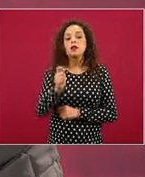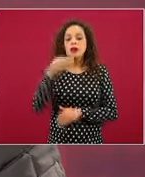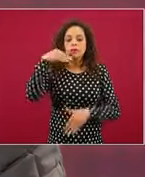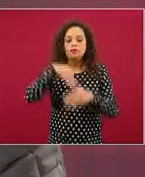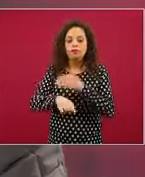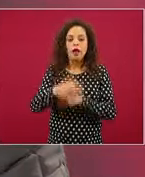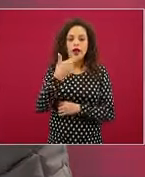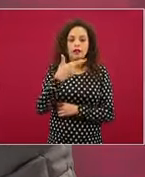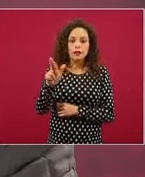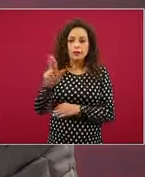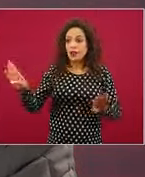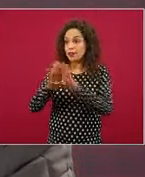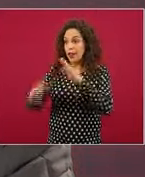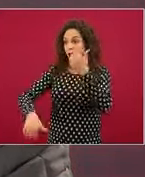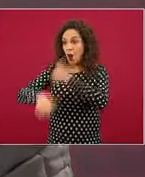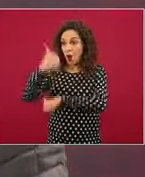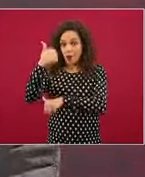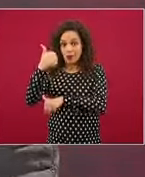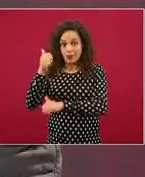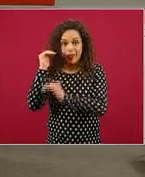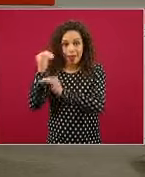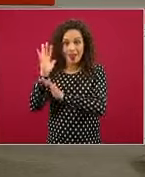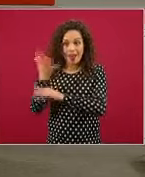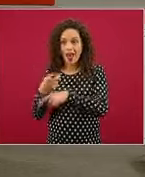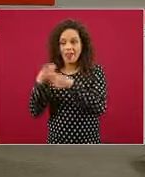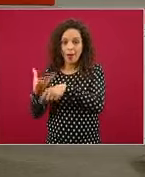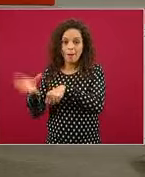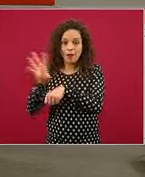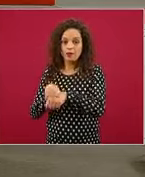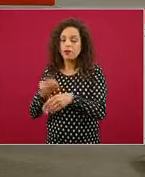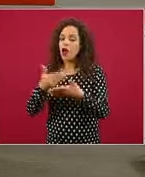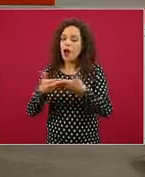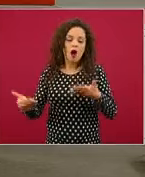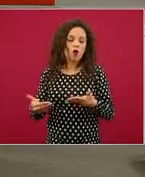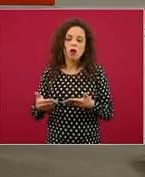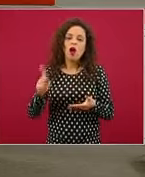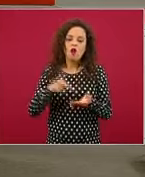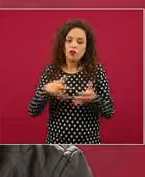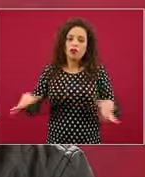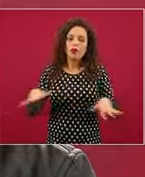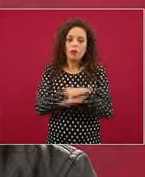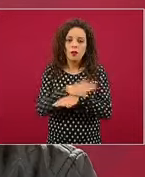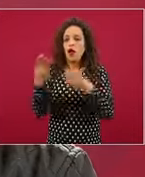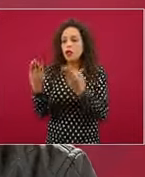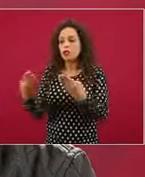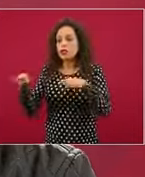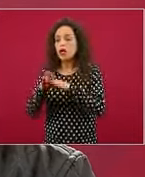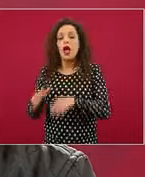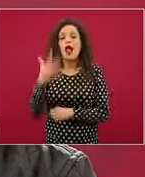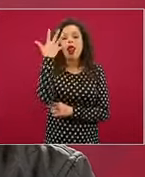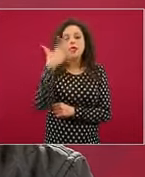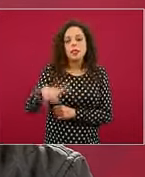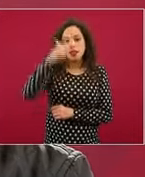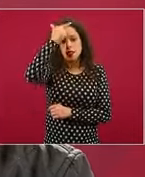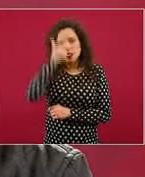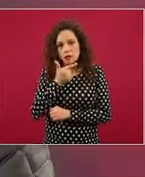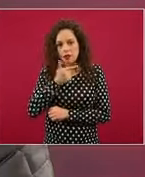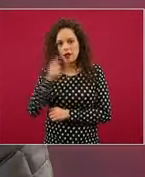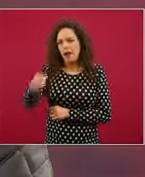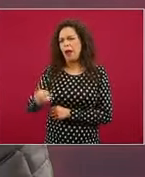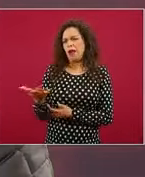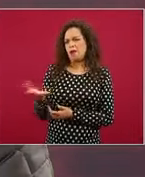en lugar de que cierren a las 11, como ya se había permitido, ahora vuelven a cerrar a las 10, Esto parece poco, pero tiene extraordinaria importancia